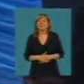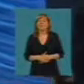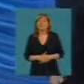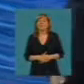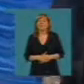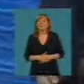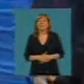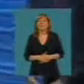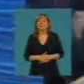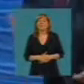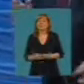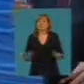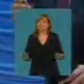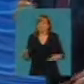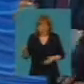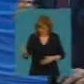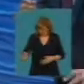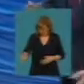Bueno, adelante.